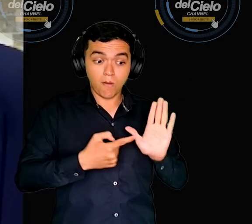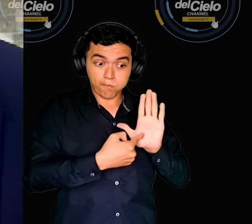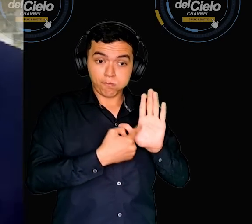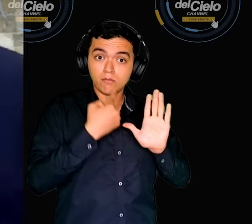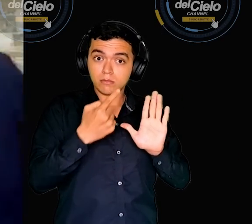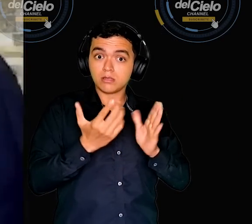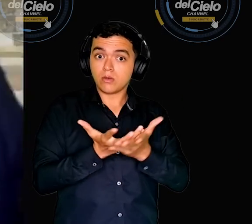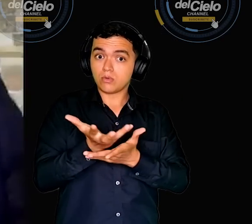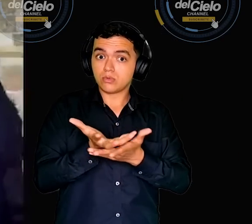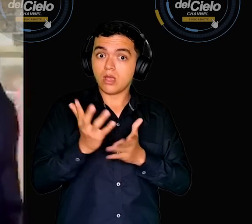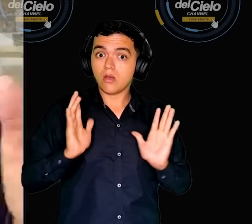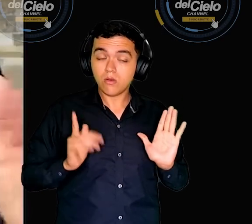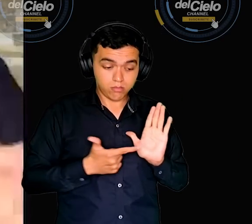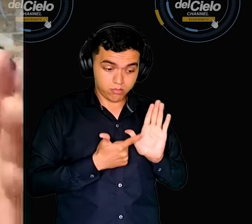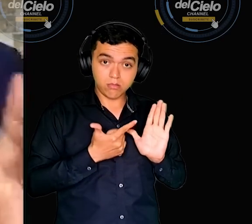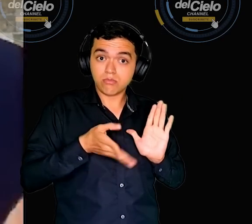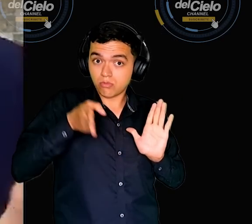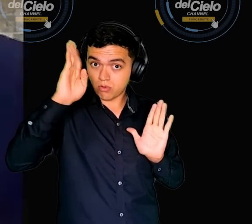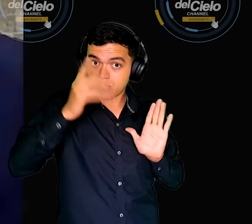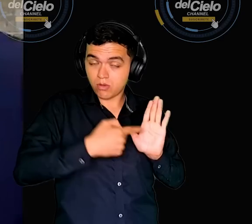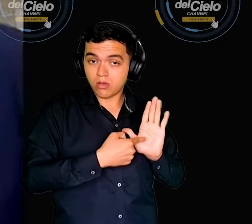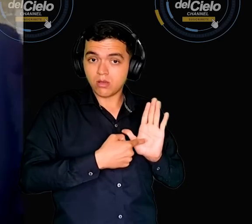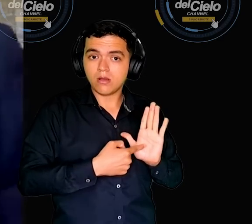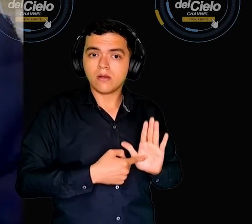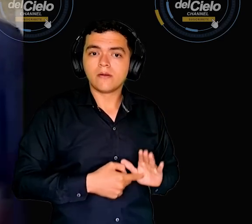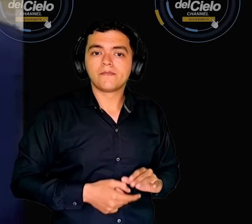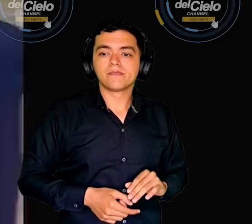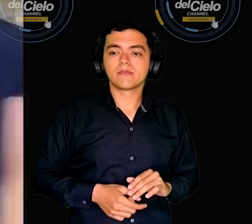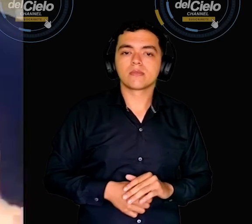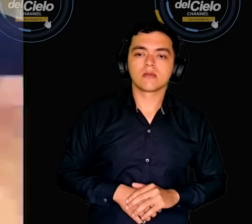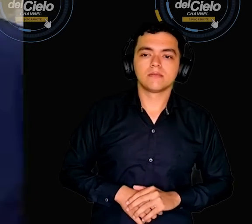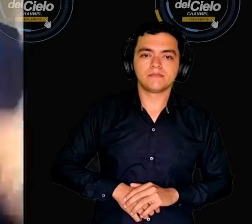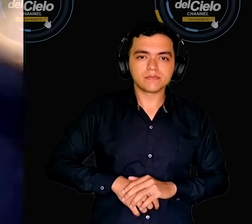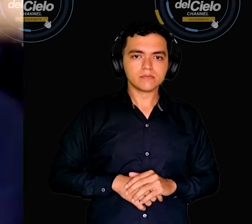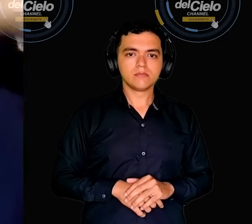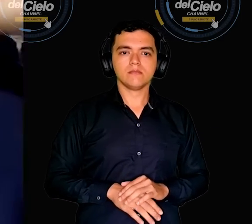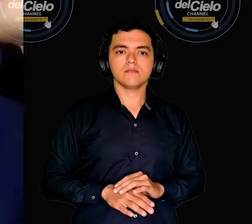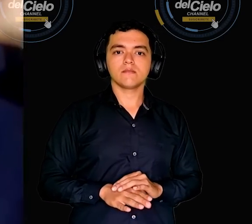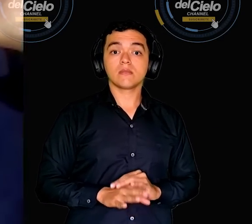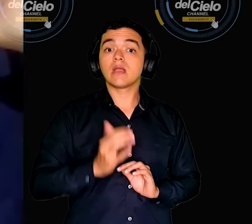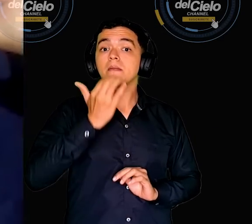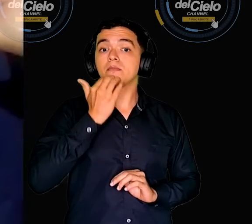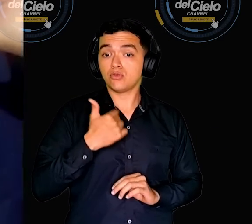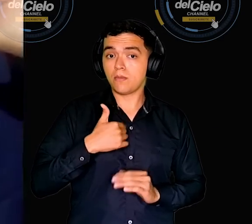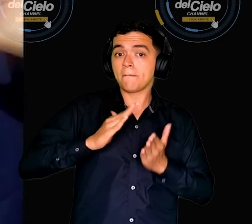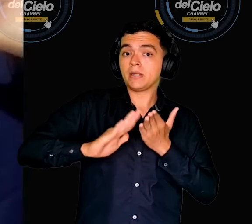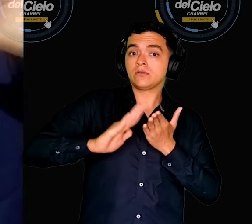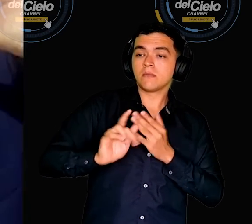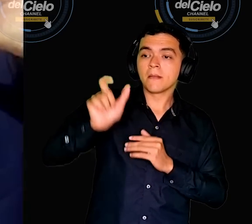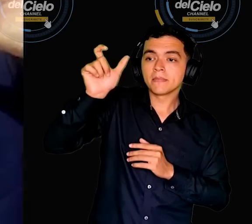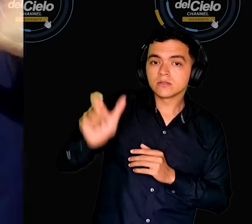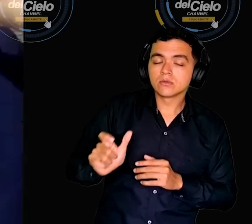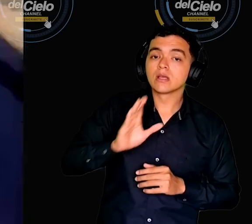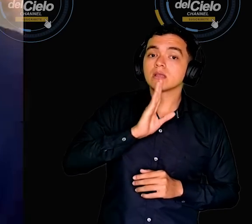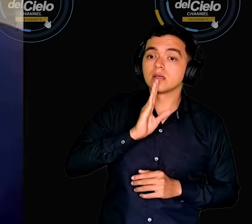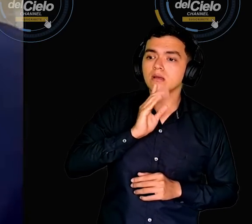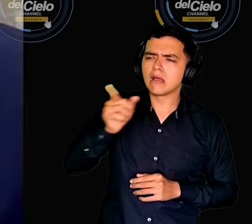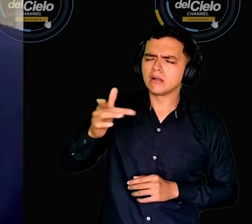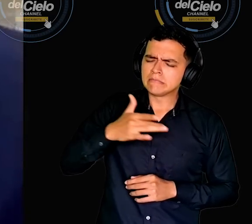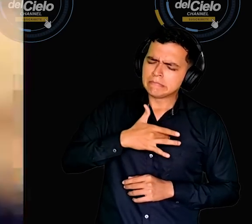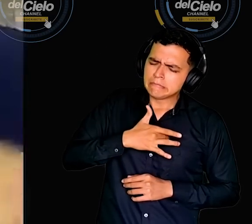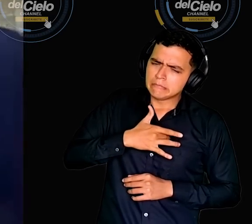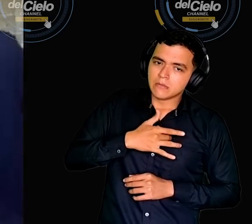distintivo, en un elemento que me subraye mi personalidad como propia de un cristiano, como que yo, verdad, conozco a